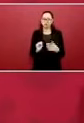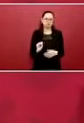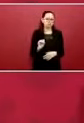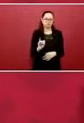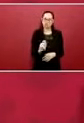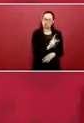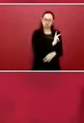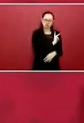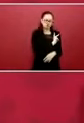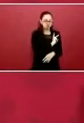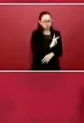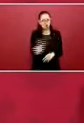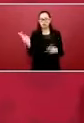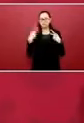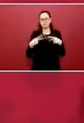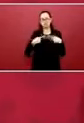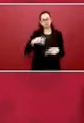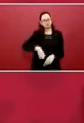pensión.